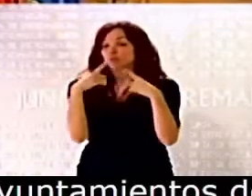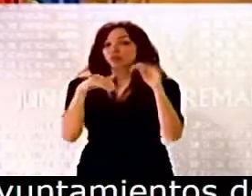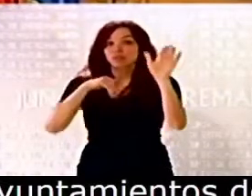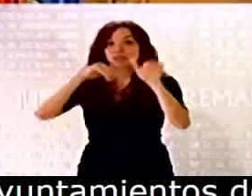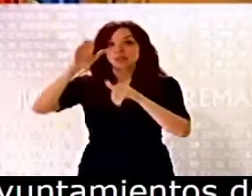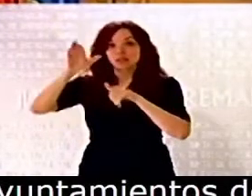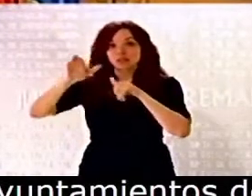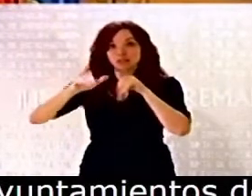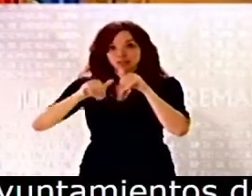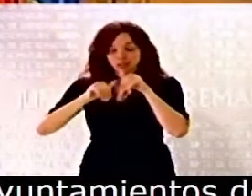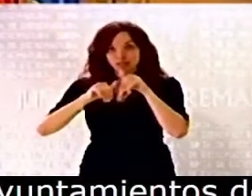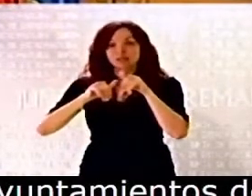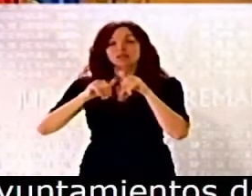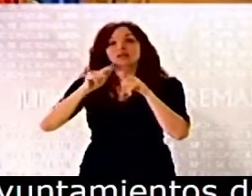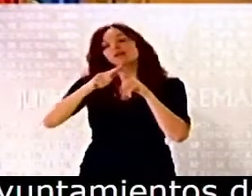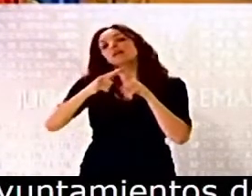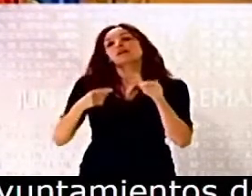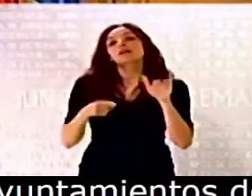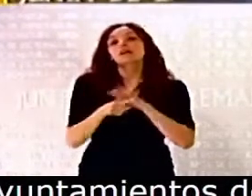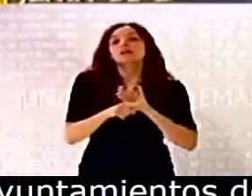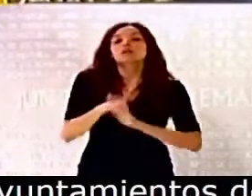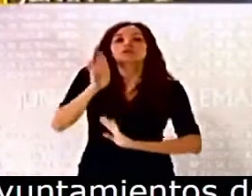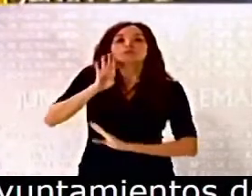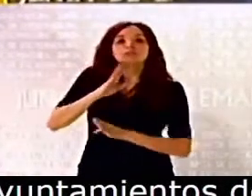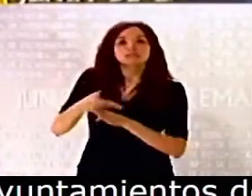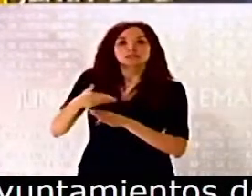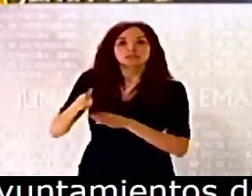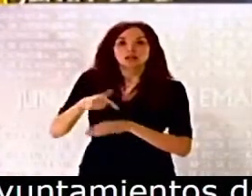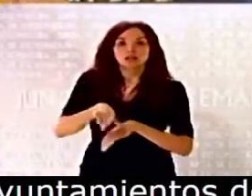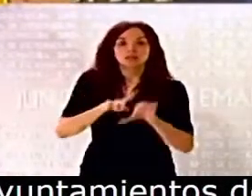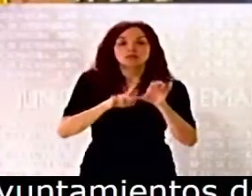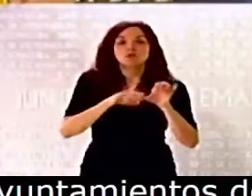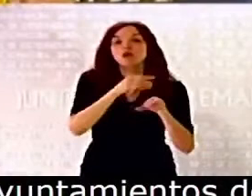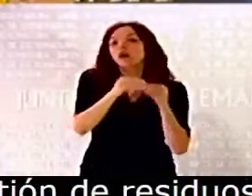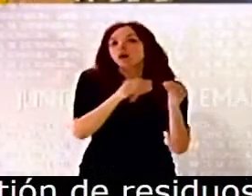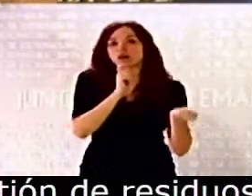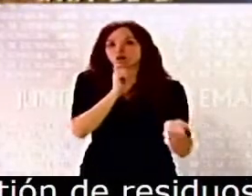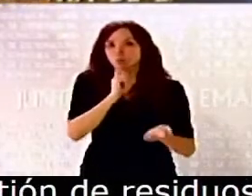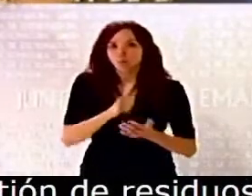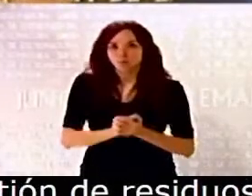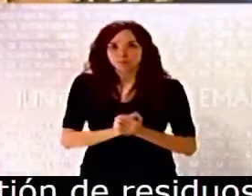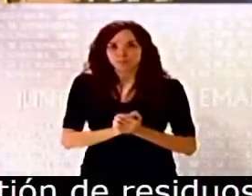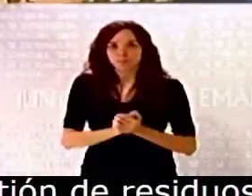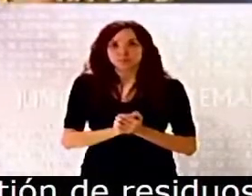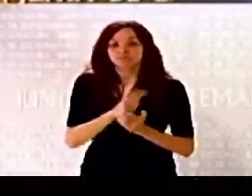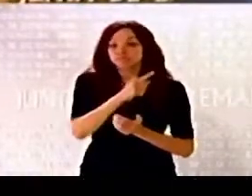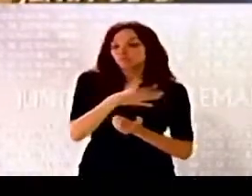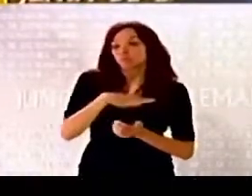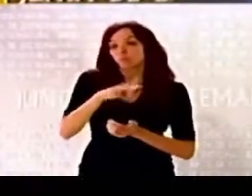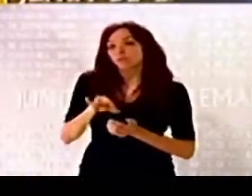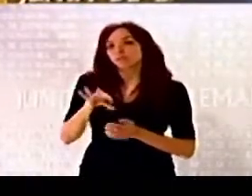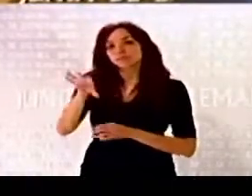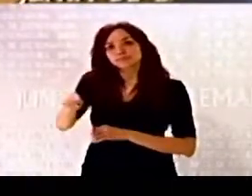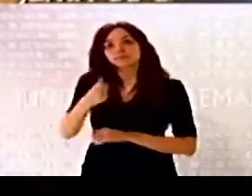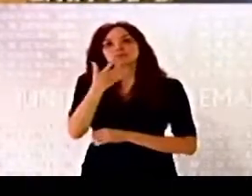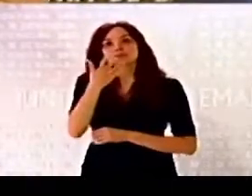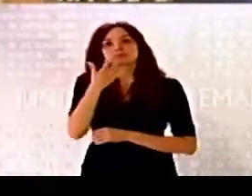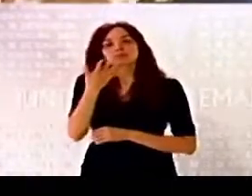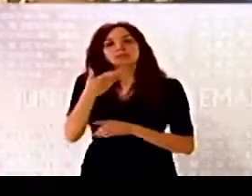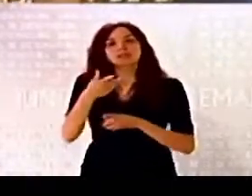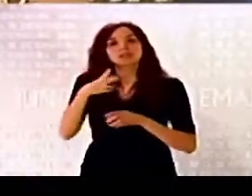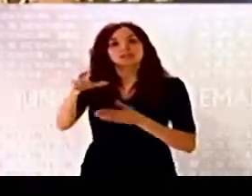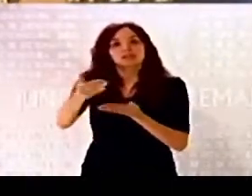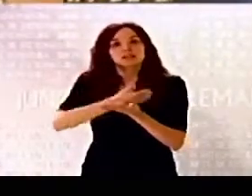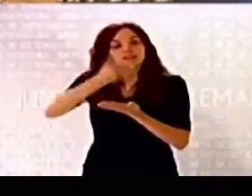de la gestión de los residuos en nuestra comunidad autónoma? Pues a la implantación de sistemas de recogida separada de residuos